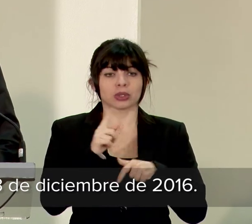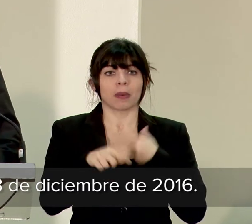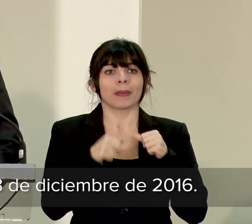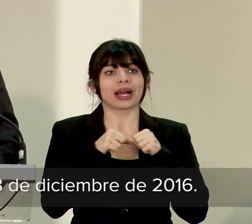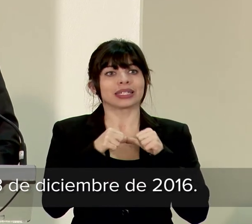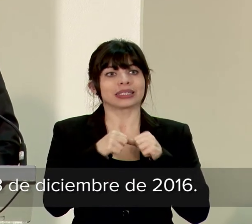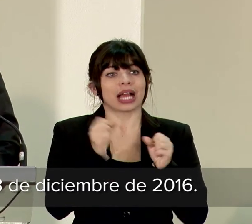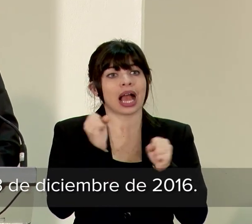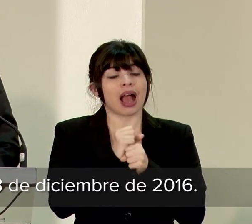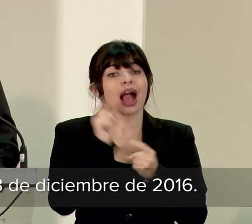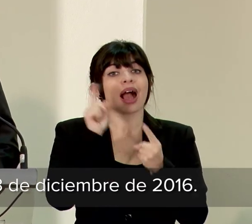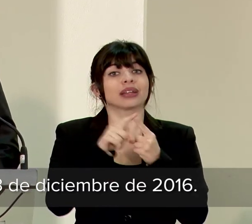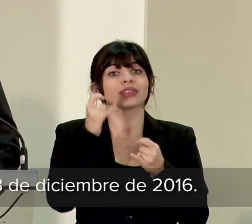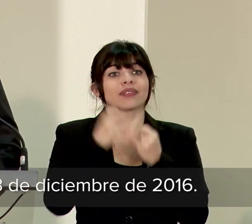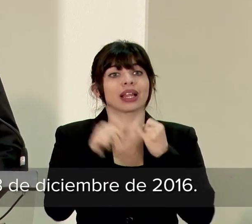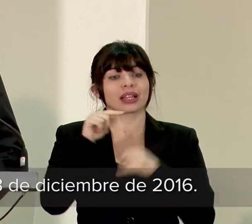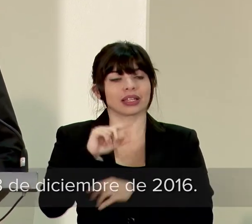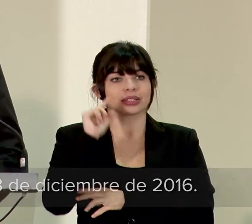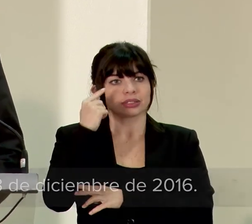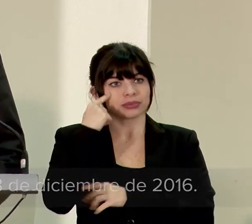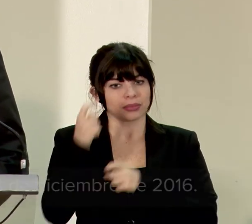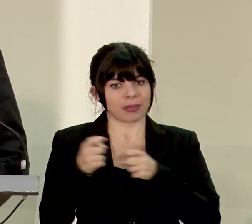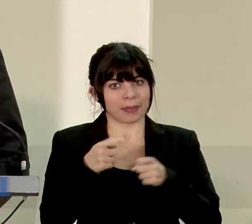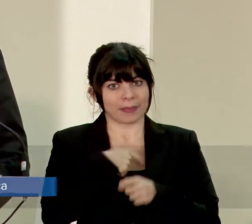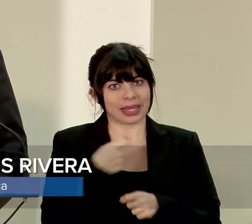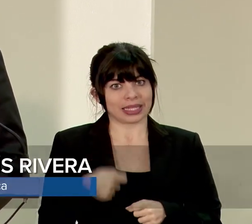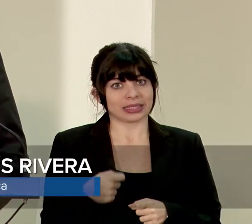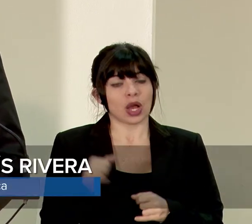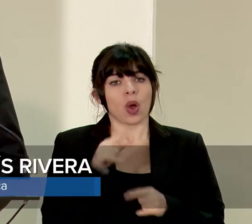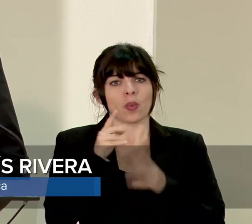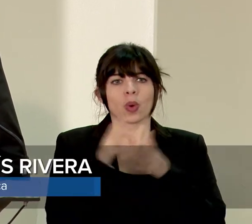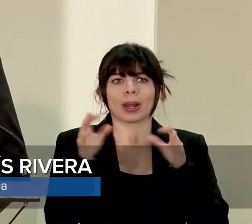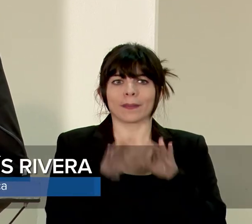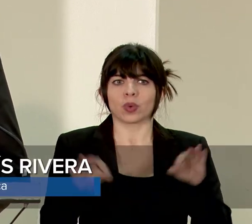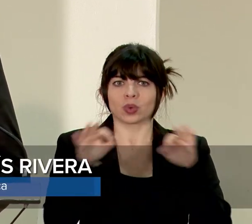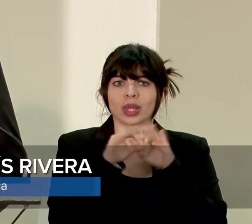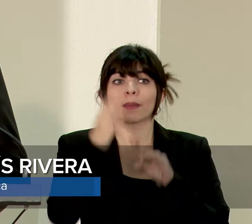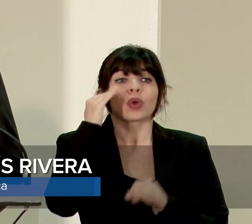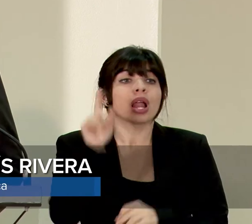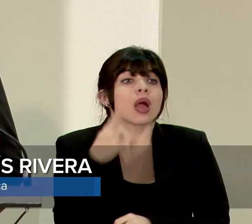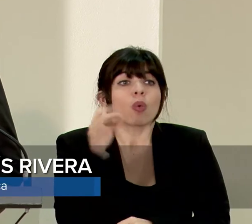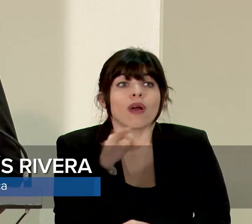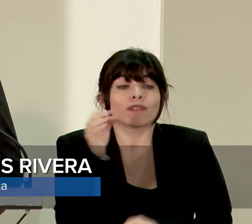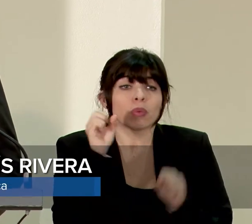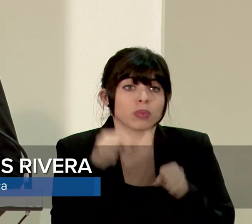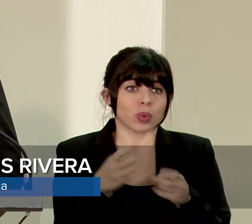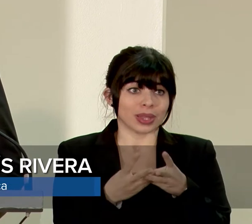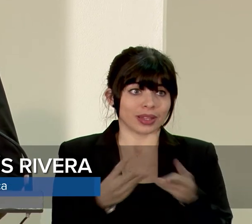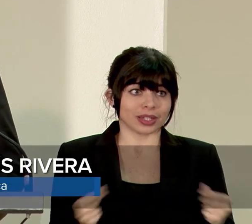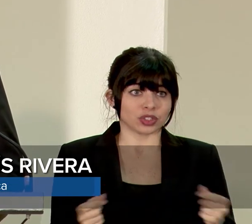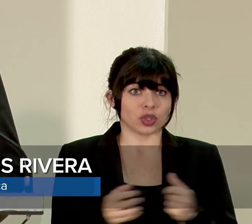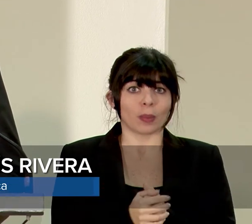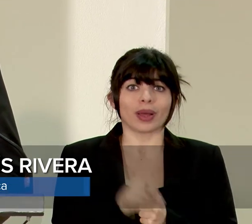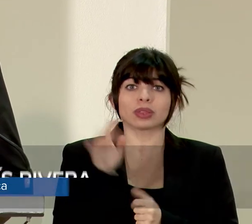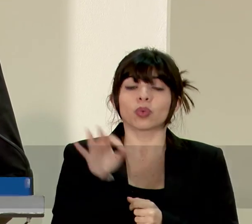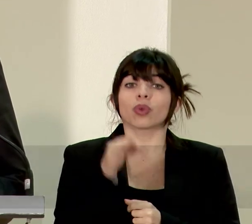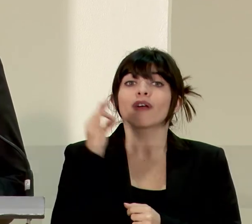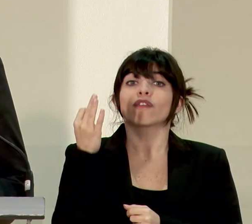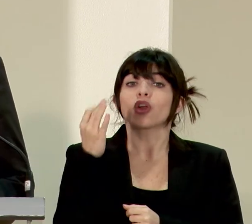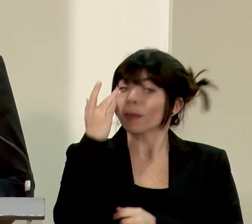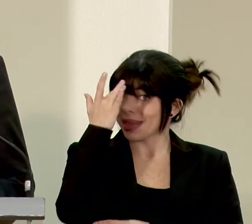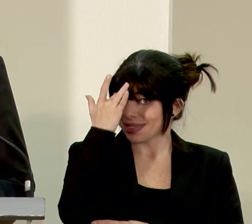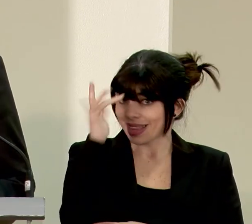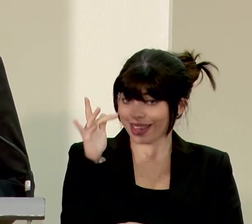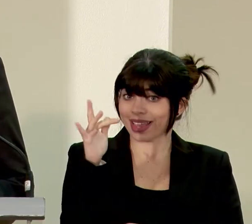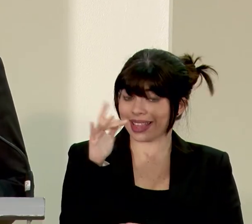seguir haciéndolo hasta el final del mandato presidencial como una alta prioridad, porque es la única manera de resolver de manera